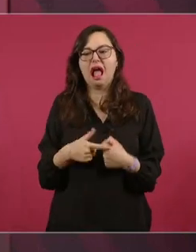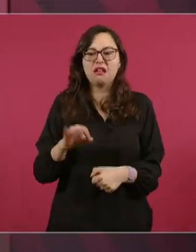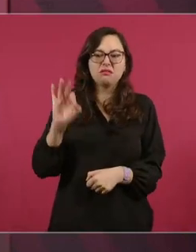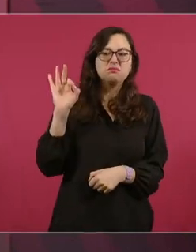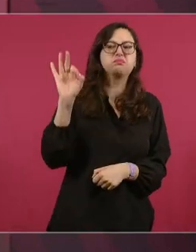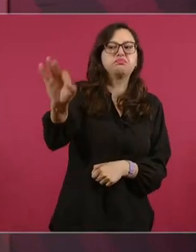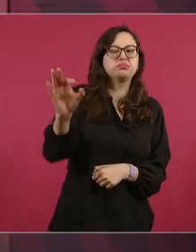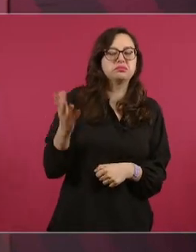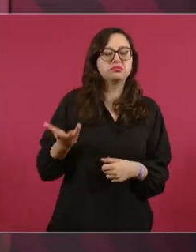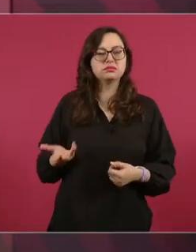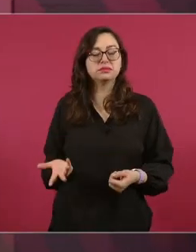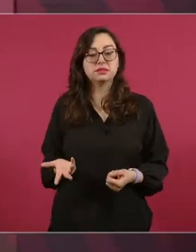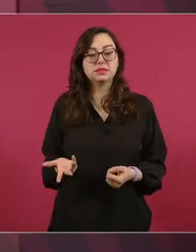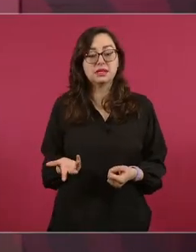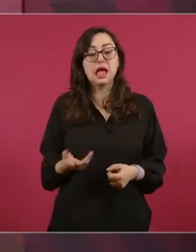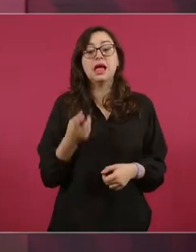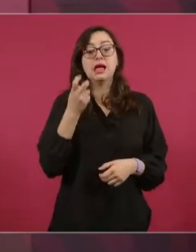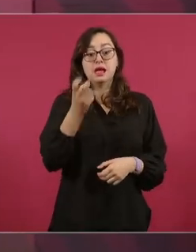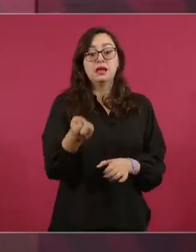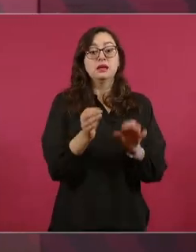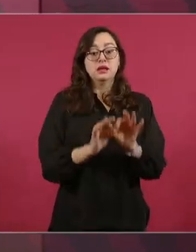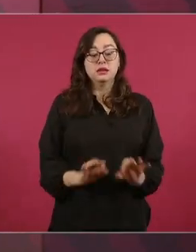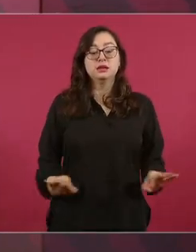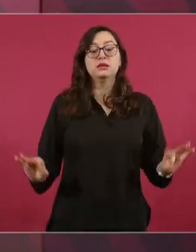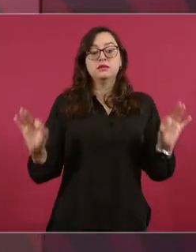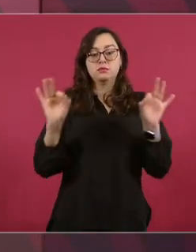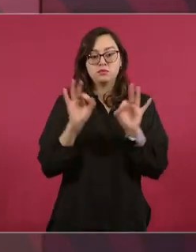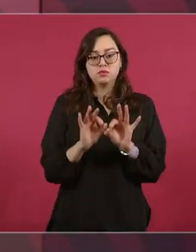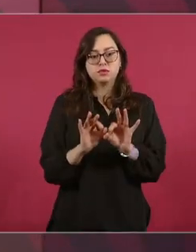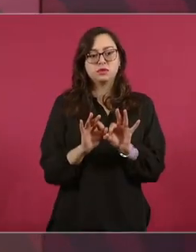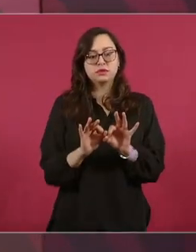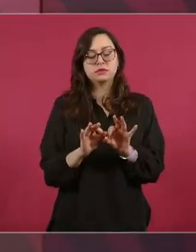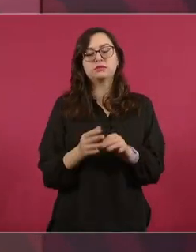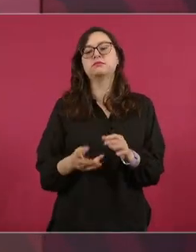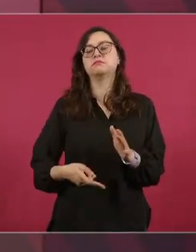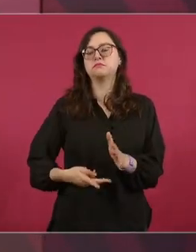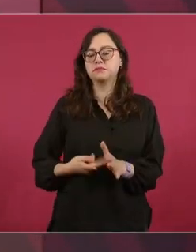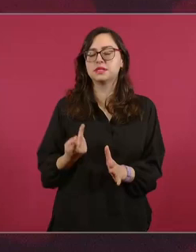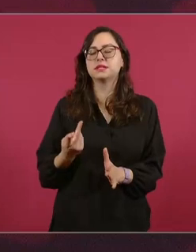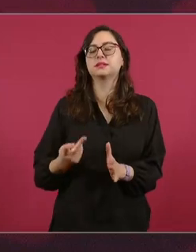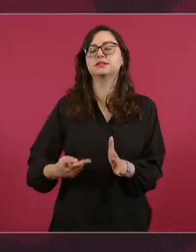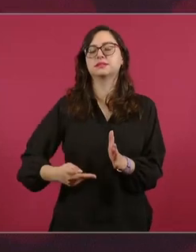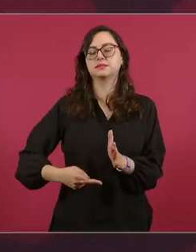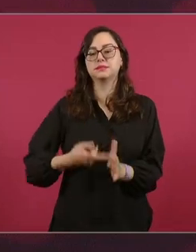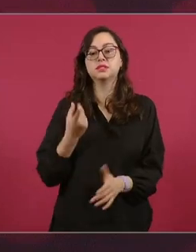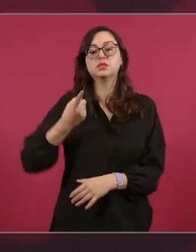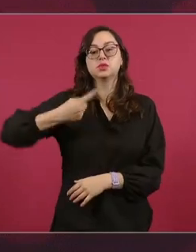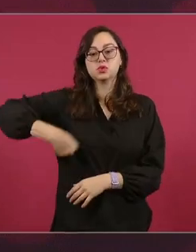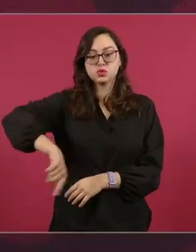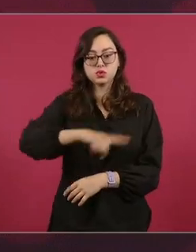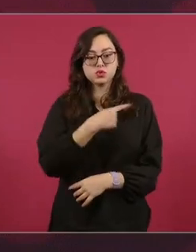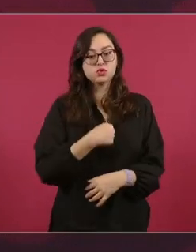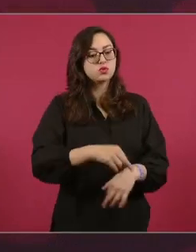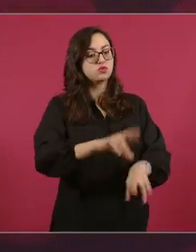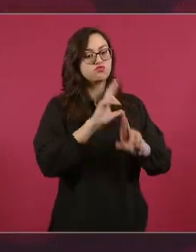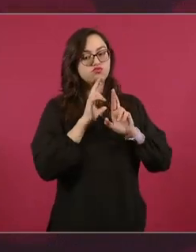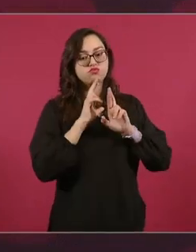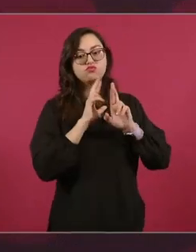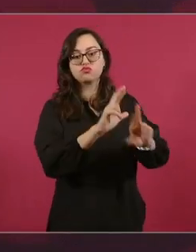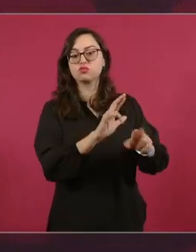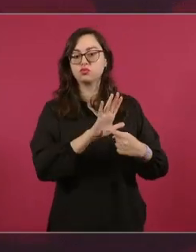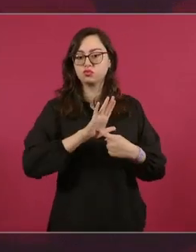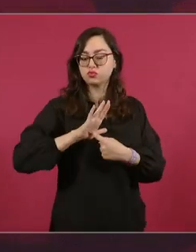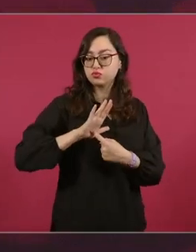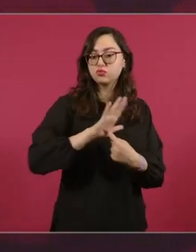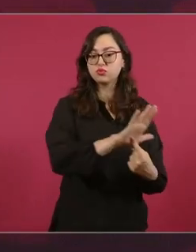Por eso es importante que una vez a la semana estemos hablando de este